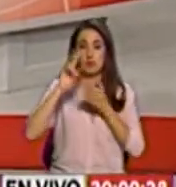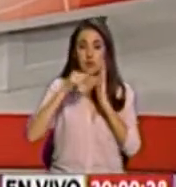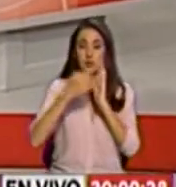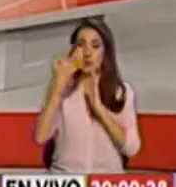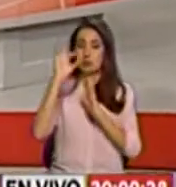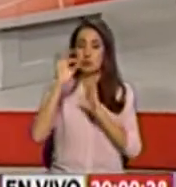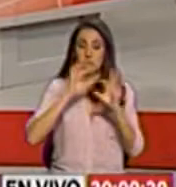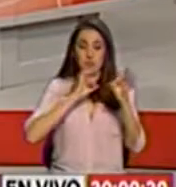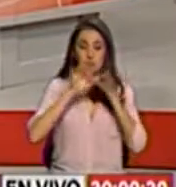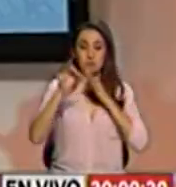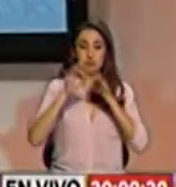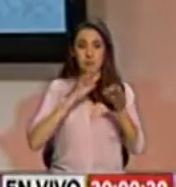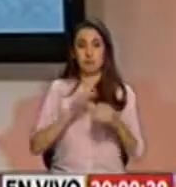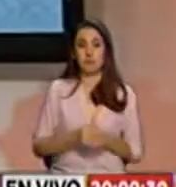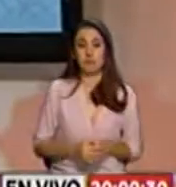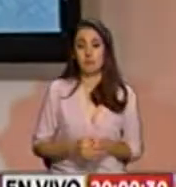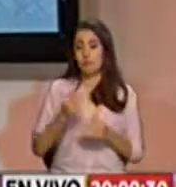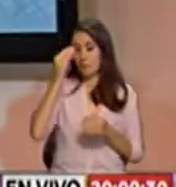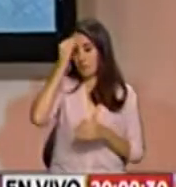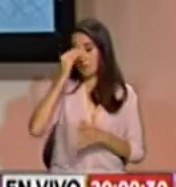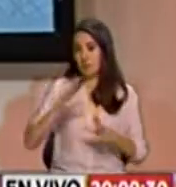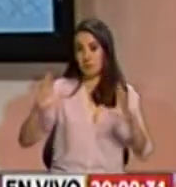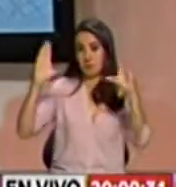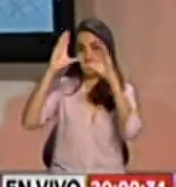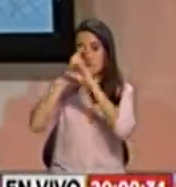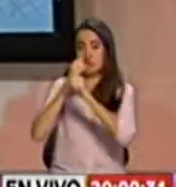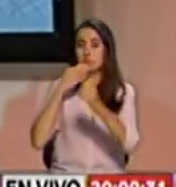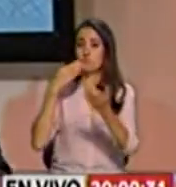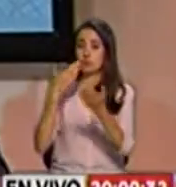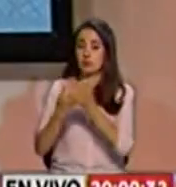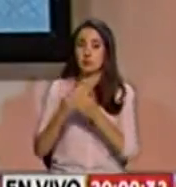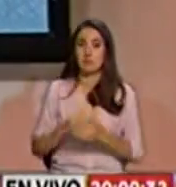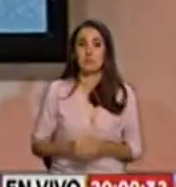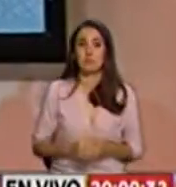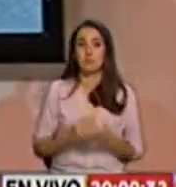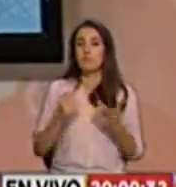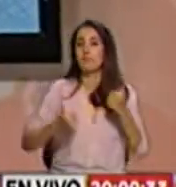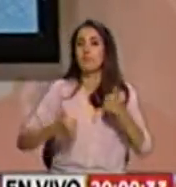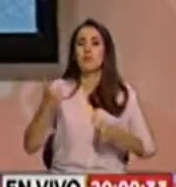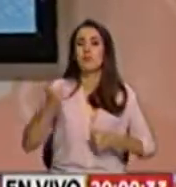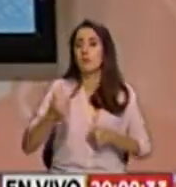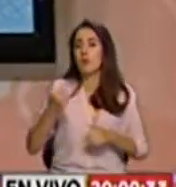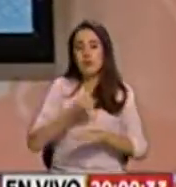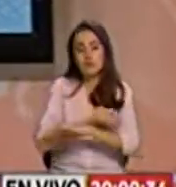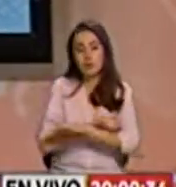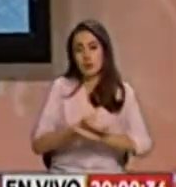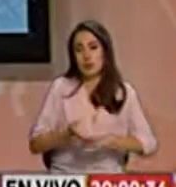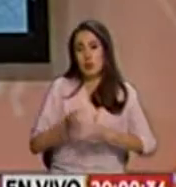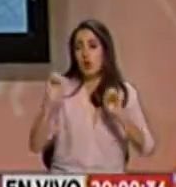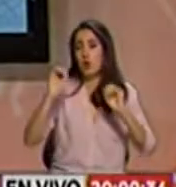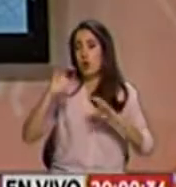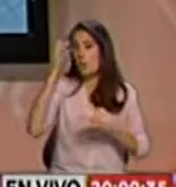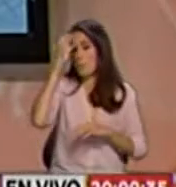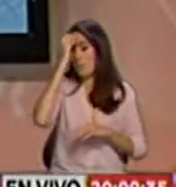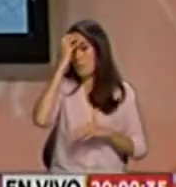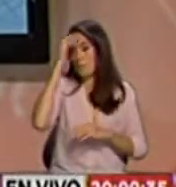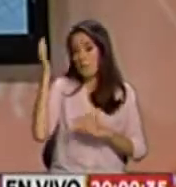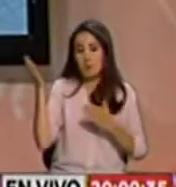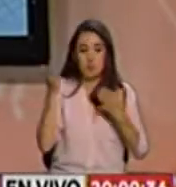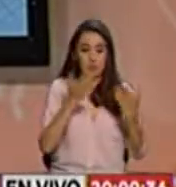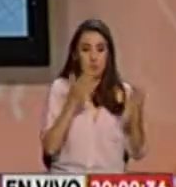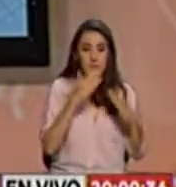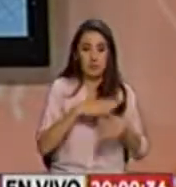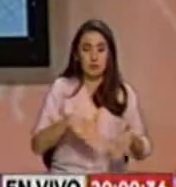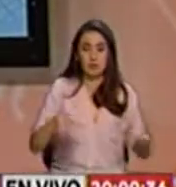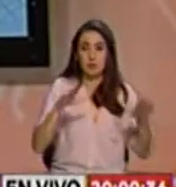en la Asamblea Nacional. Asambleísta, buenas noches, muchas gracias. Bueno, ¿qué observaciones y preocupaciones está generando el planteamiento de la proforma